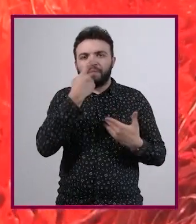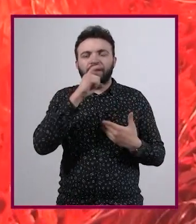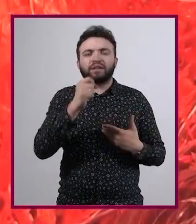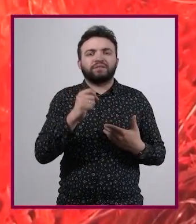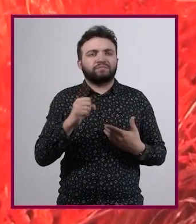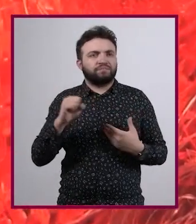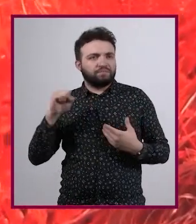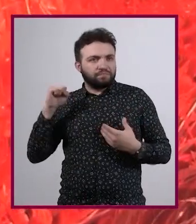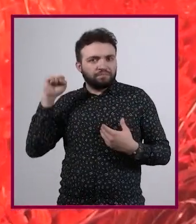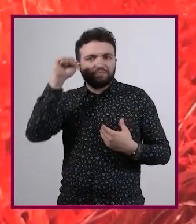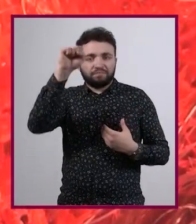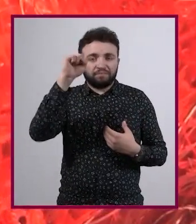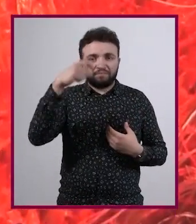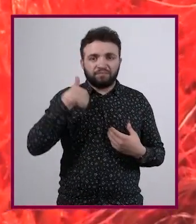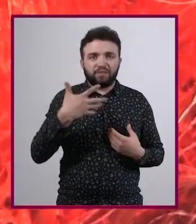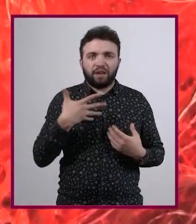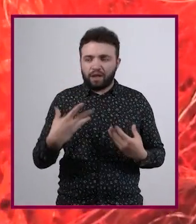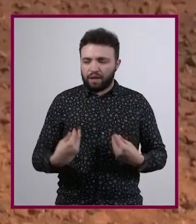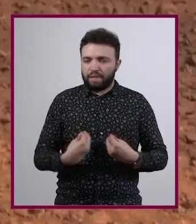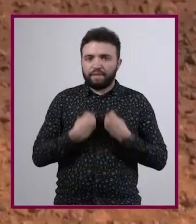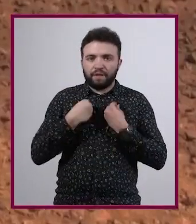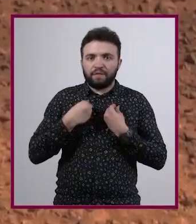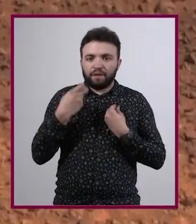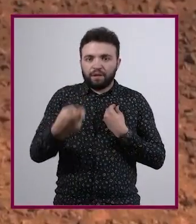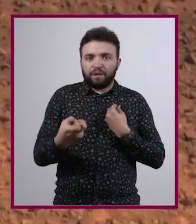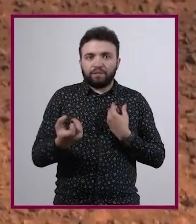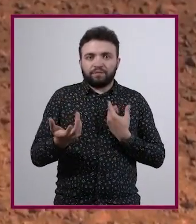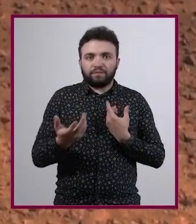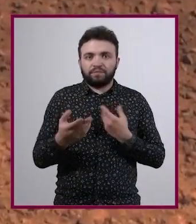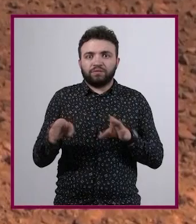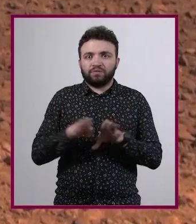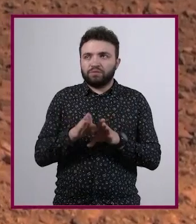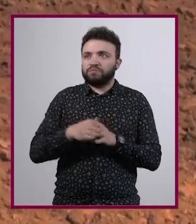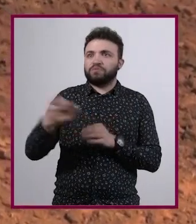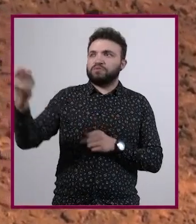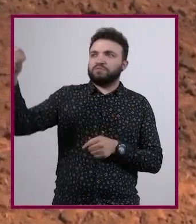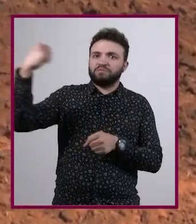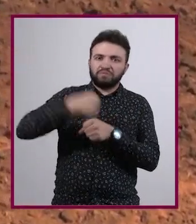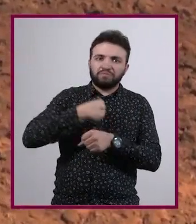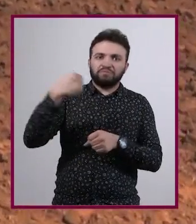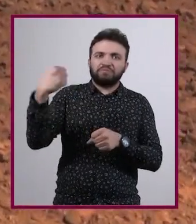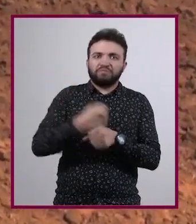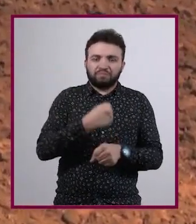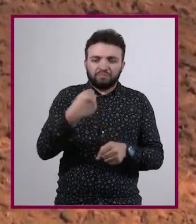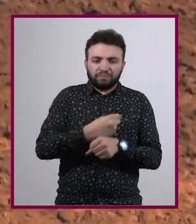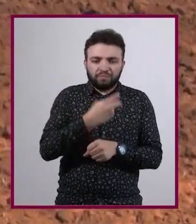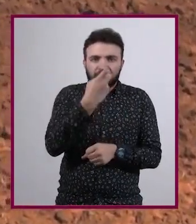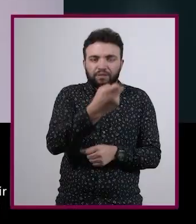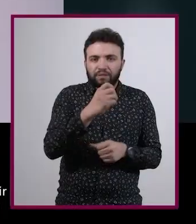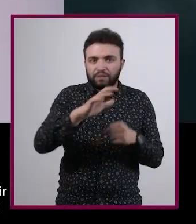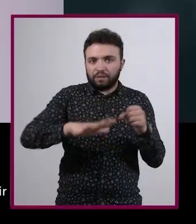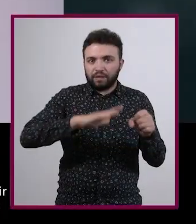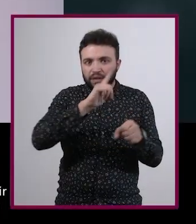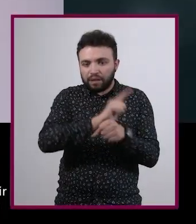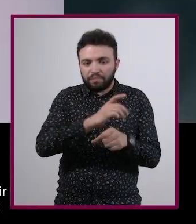su existencia y reexistencia en estos paisajes amenazados por el